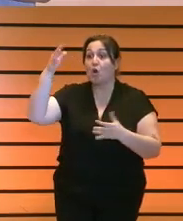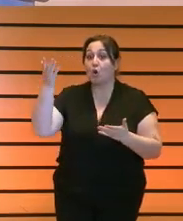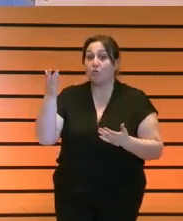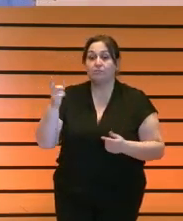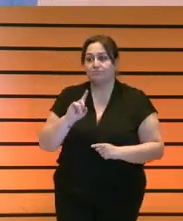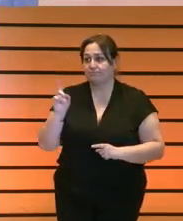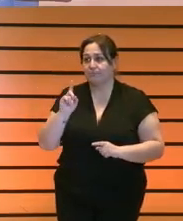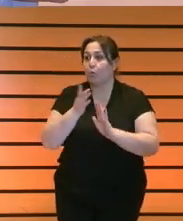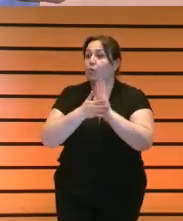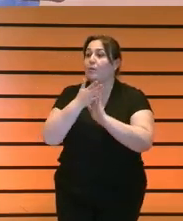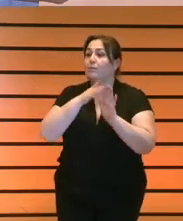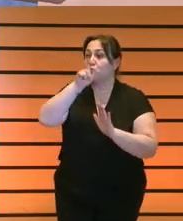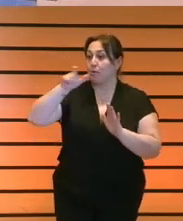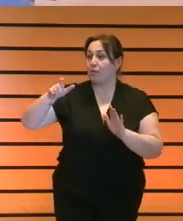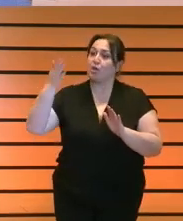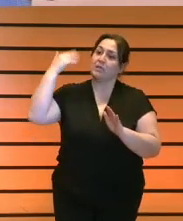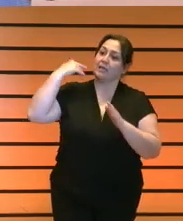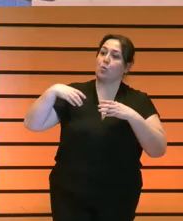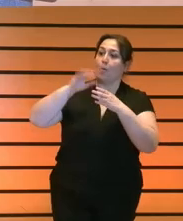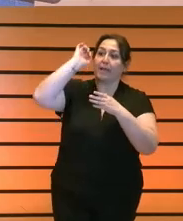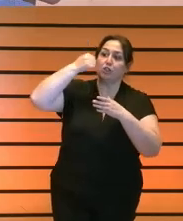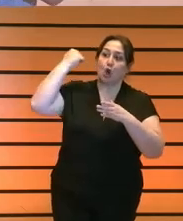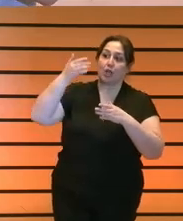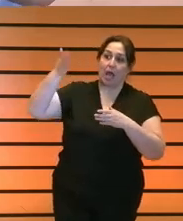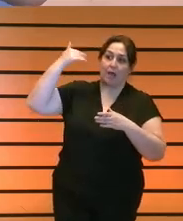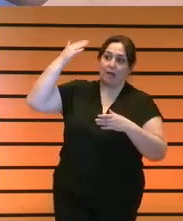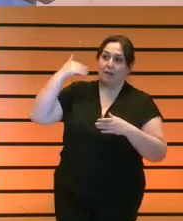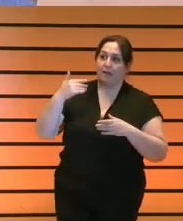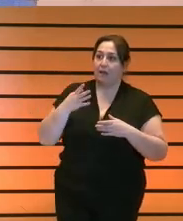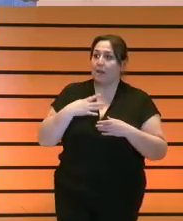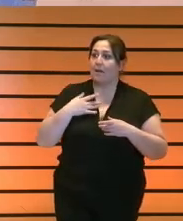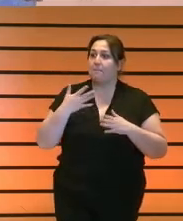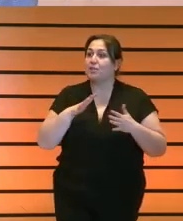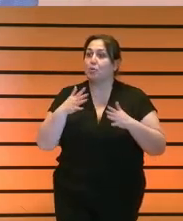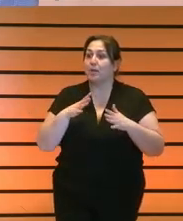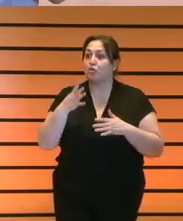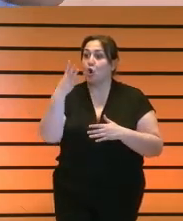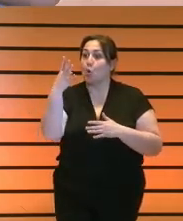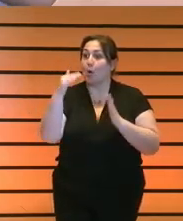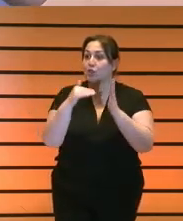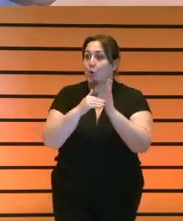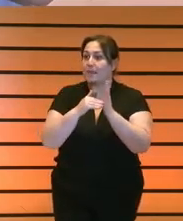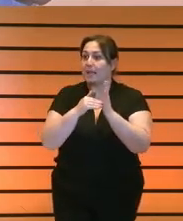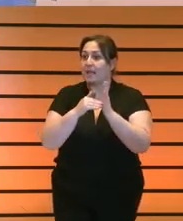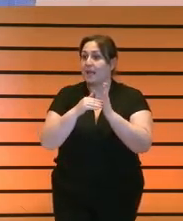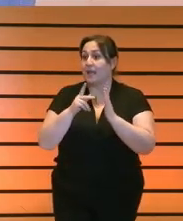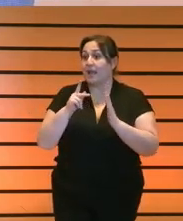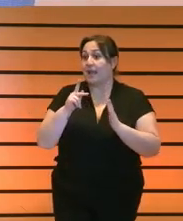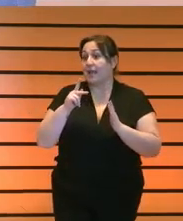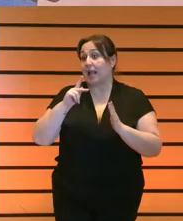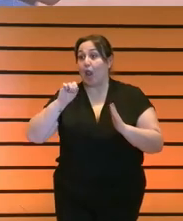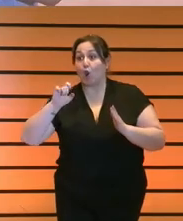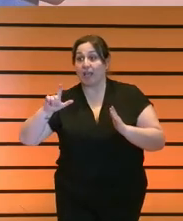las poblaciones prehistóricas, pues tenían más o menos unas 4.000 calorías a su disposición, 4.000 calorías